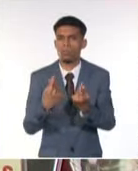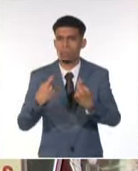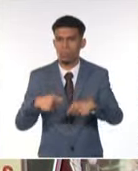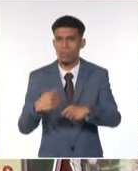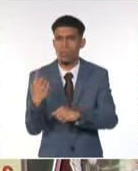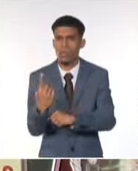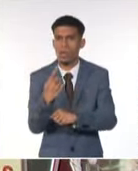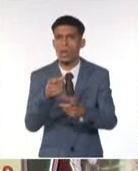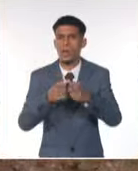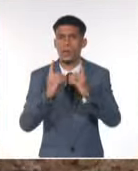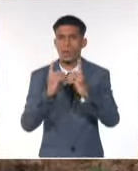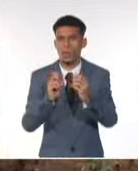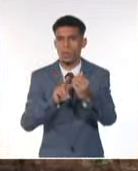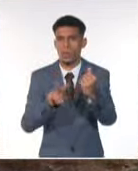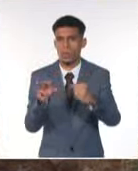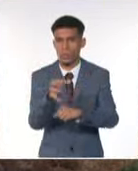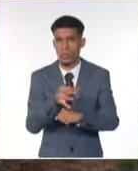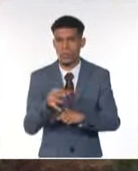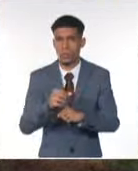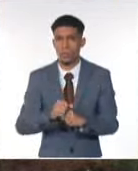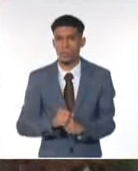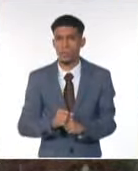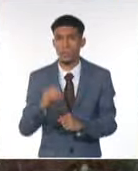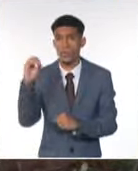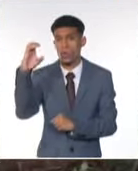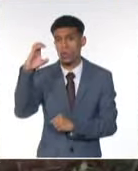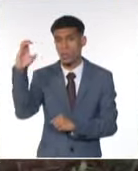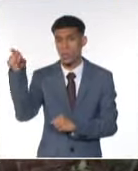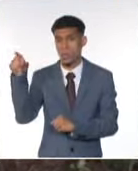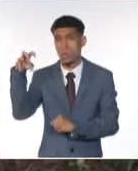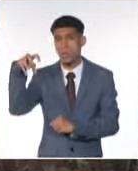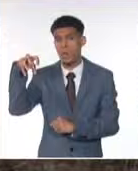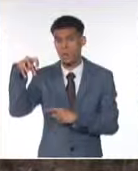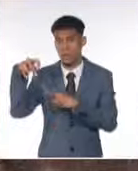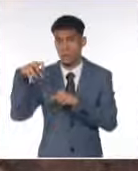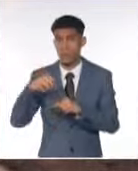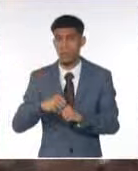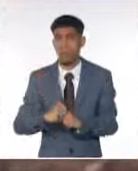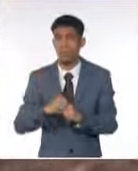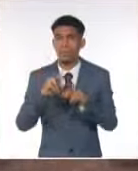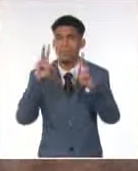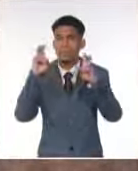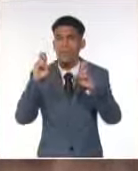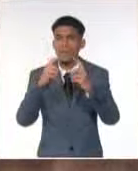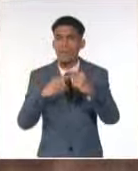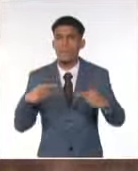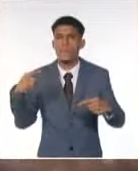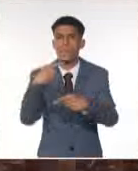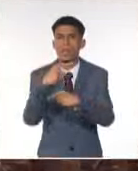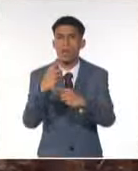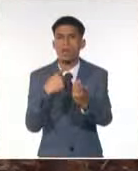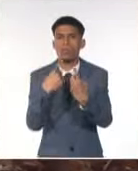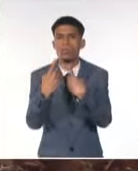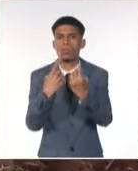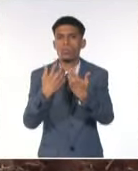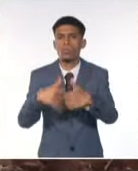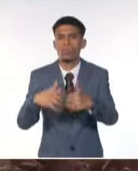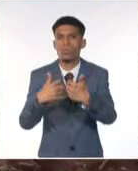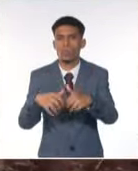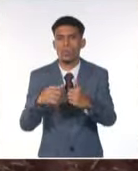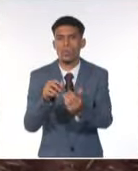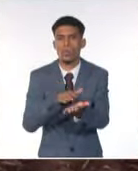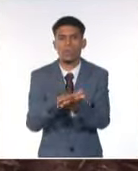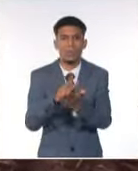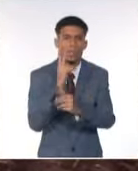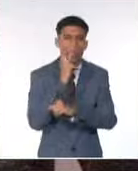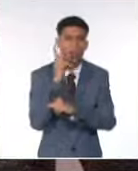burós municipales. En la más occidental de las provincias cubanas, los temas centrales de debate fueron la producción tabacalera y de alimentos,